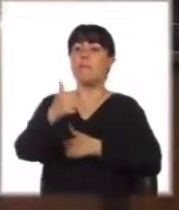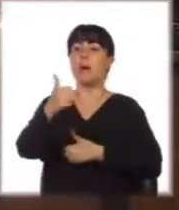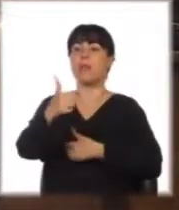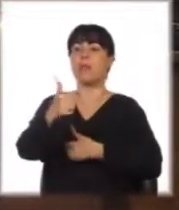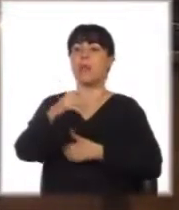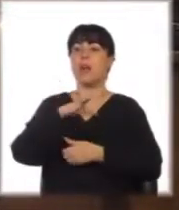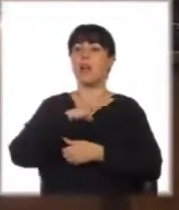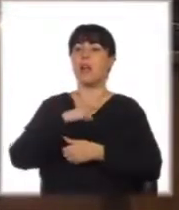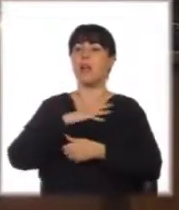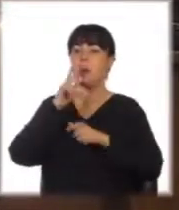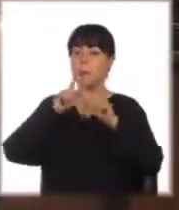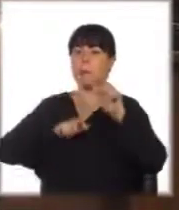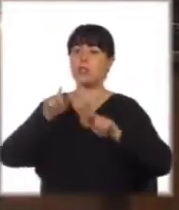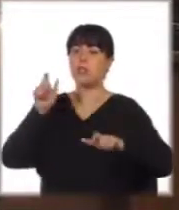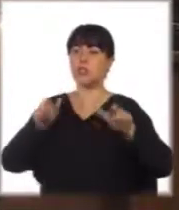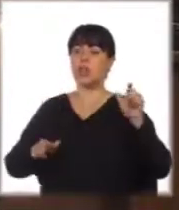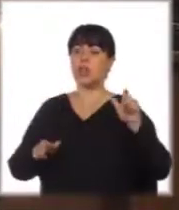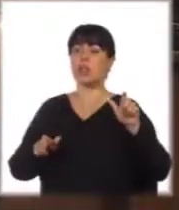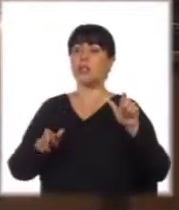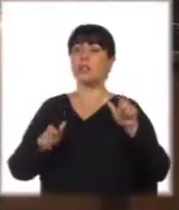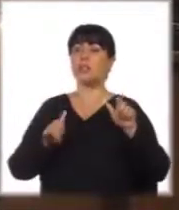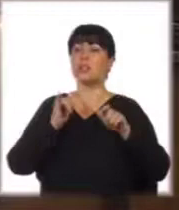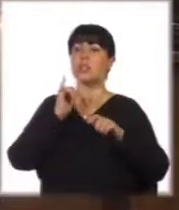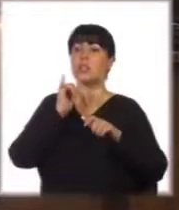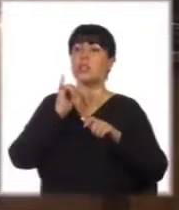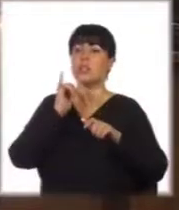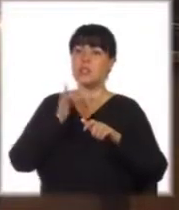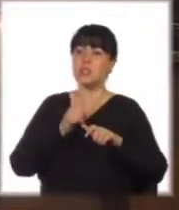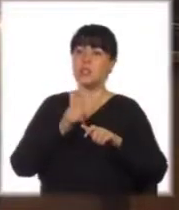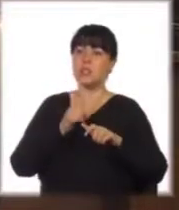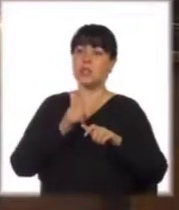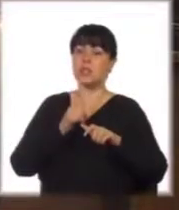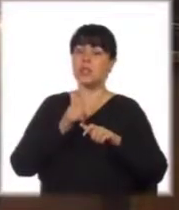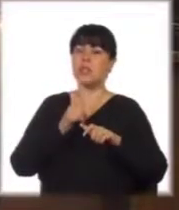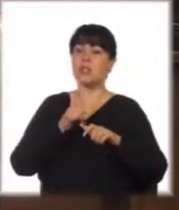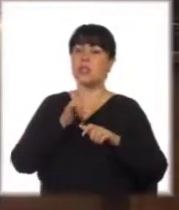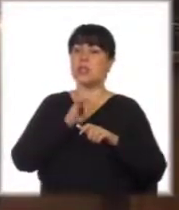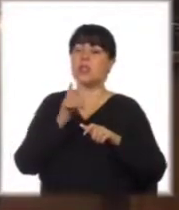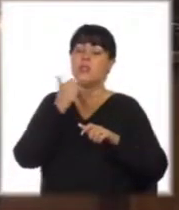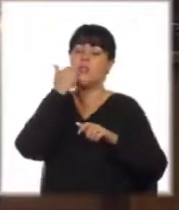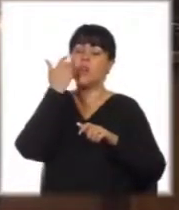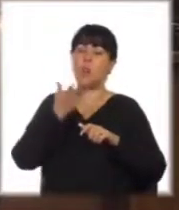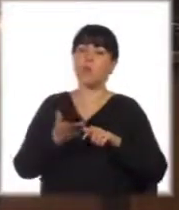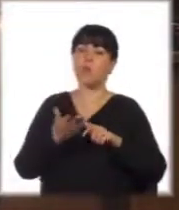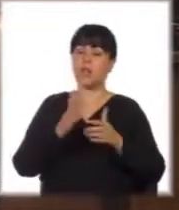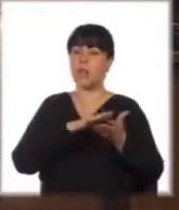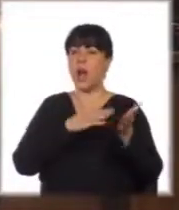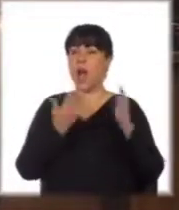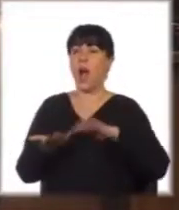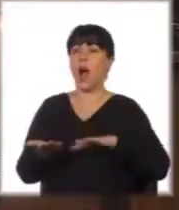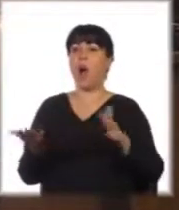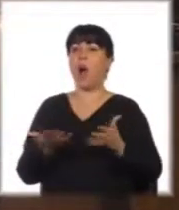hay personas que nunca fueron tal y te dé vergüenza que recién ahora